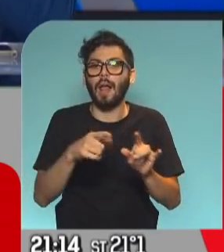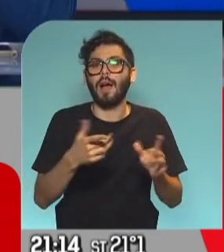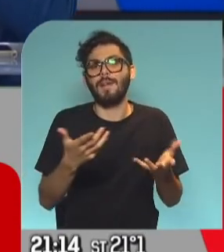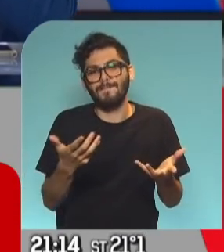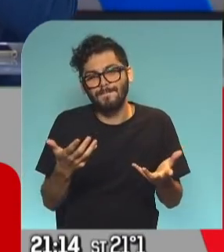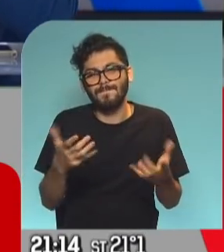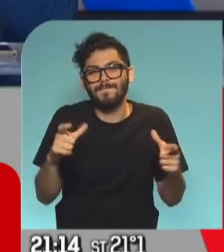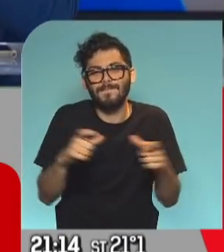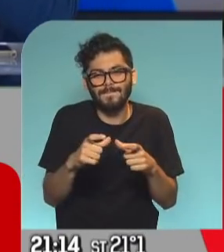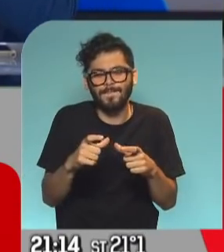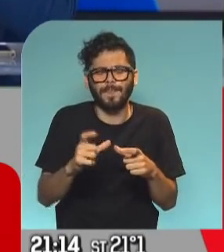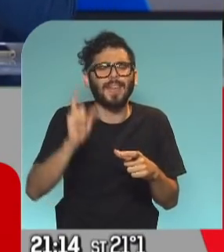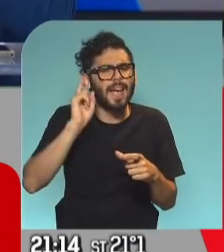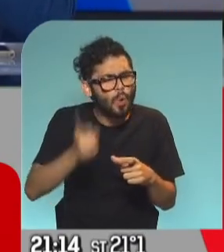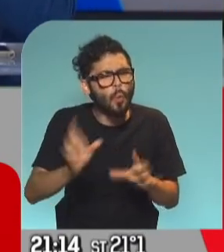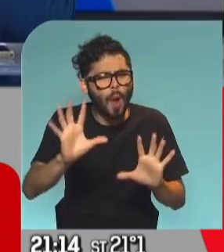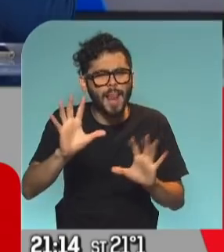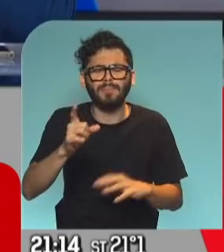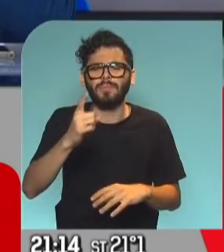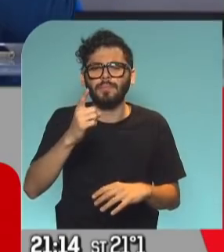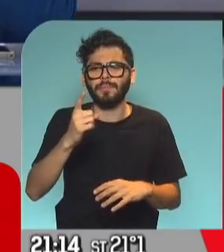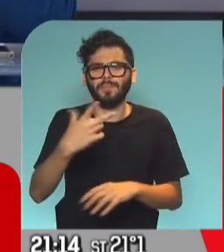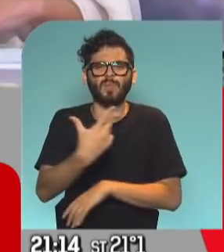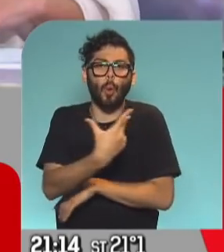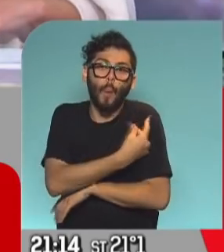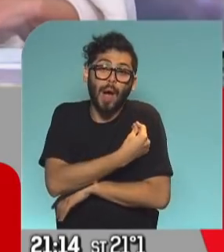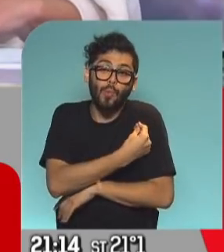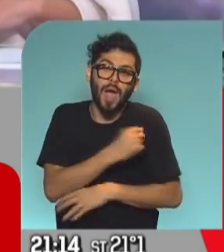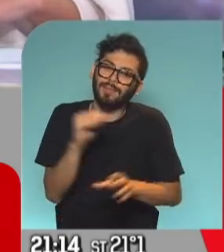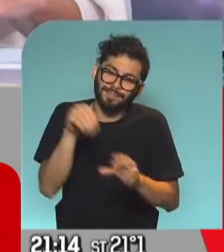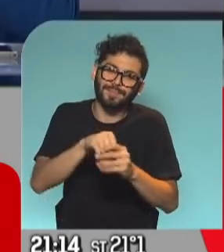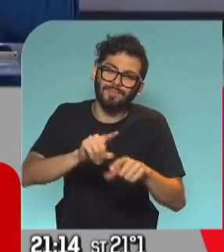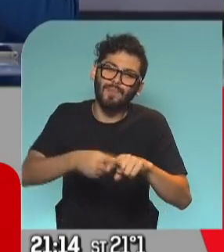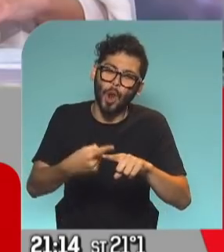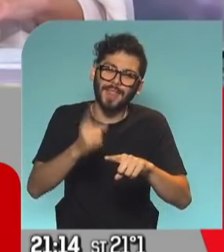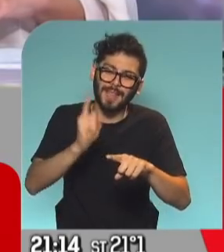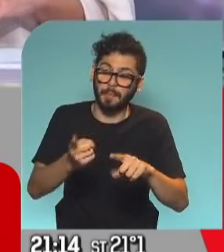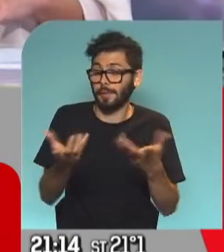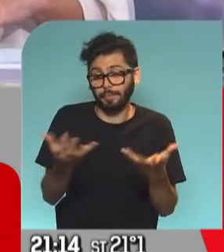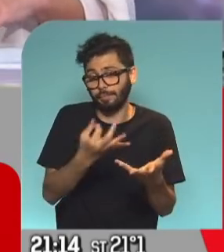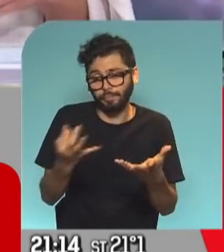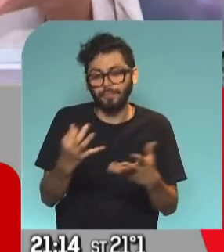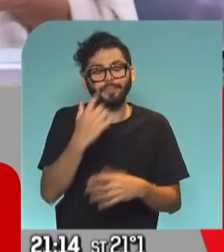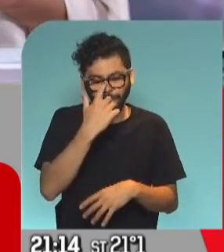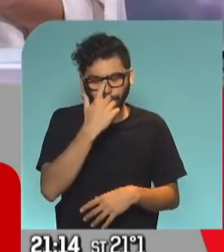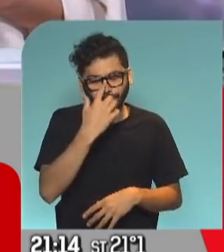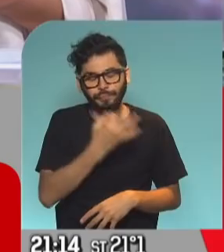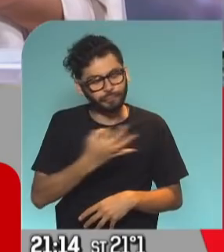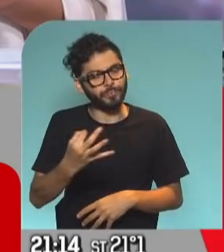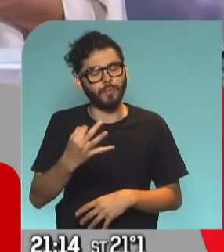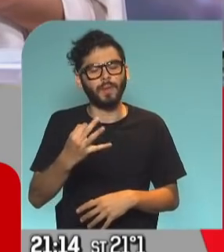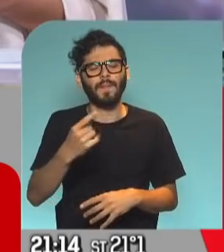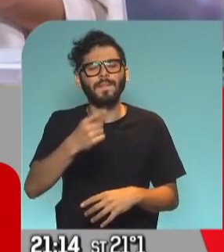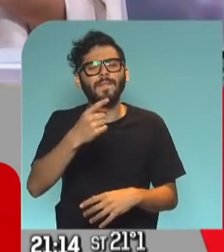como fuera, sabíamos que en la vacuna también iba a haber política. Y lo está viendo. Sí, definitivamente. Y mencionabas el